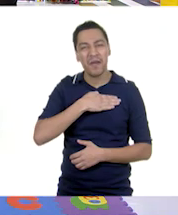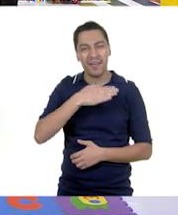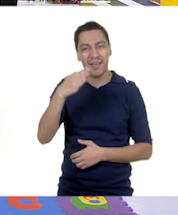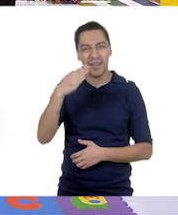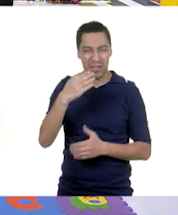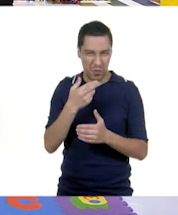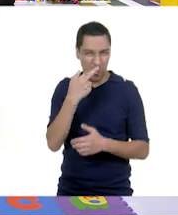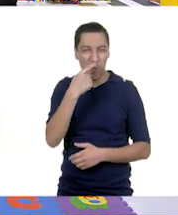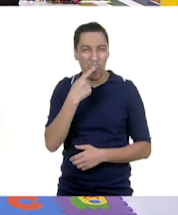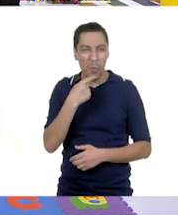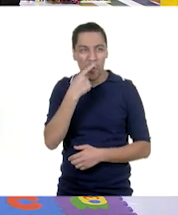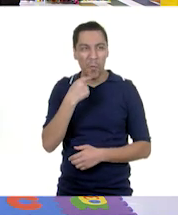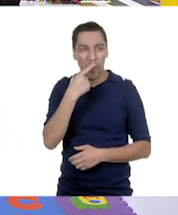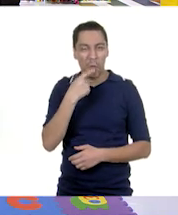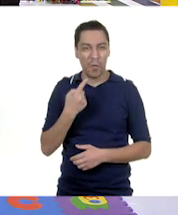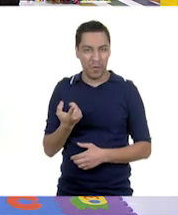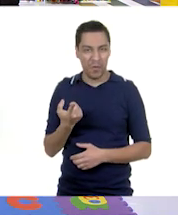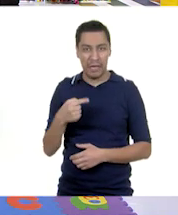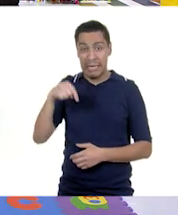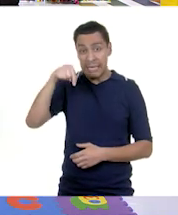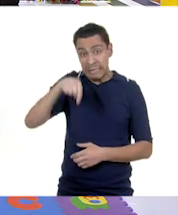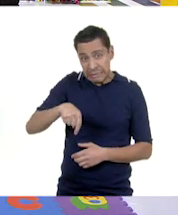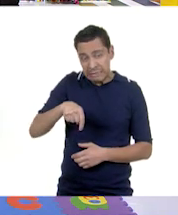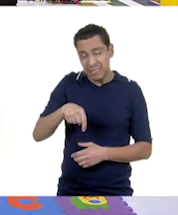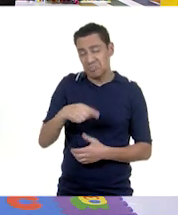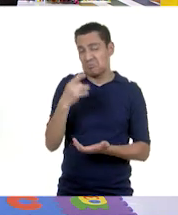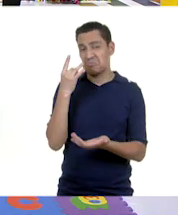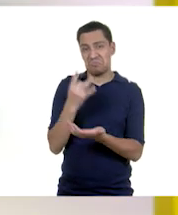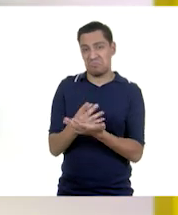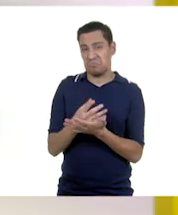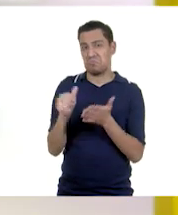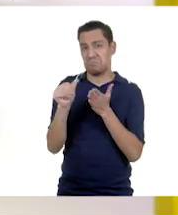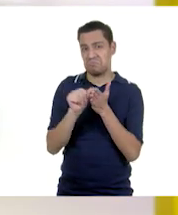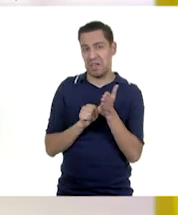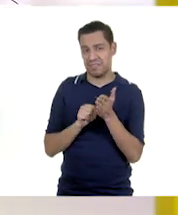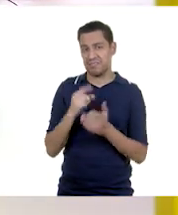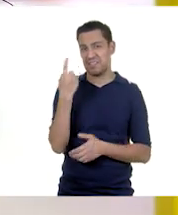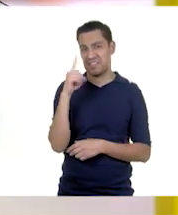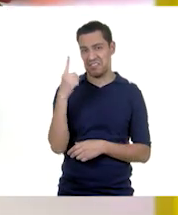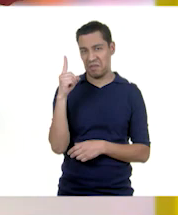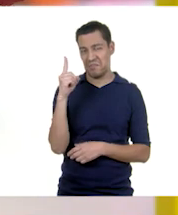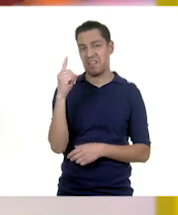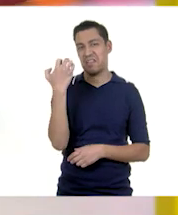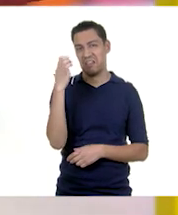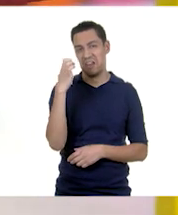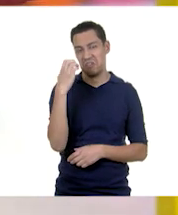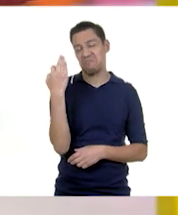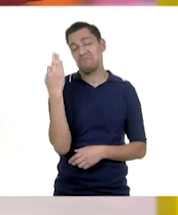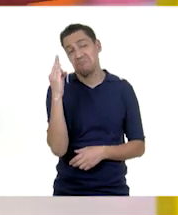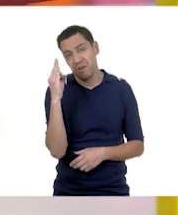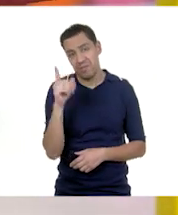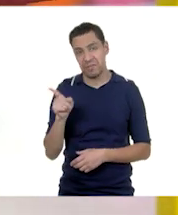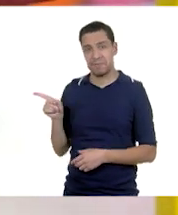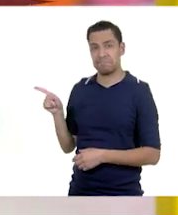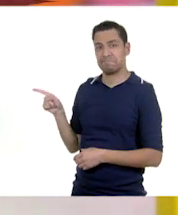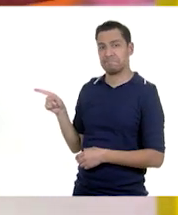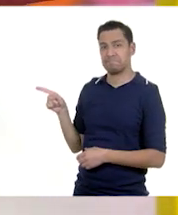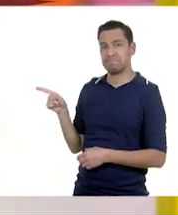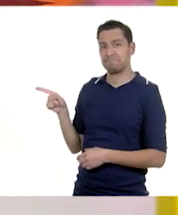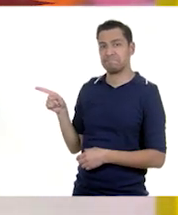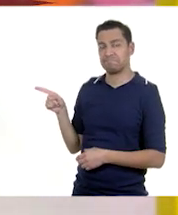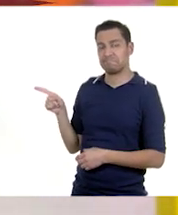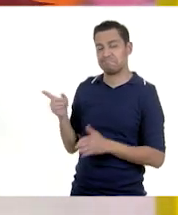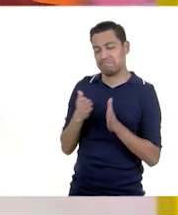bonita. Me encanta. Es una lástima que solamente sea estacional. Así es decir, es. Que le corresponde a